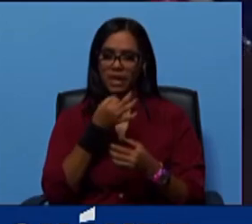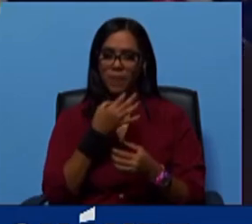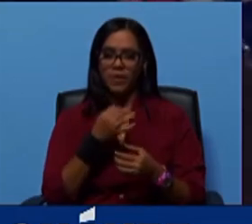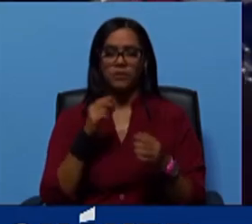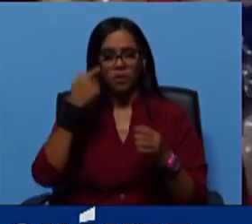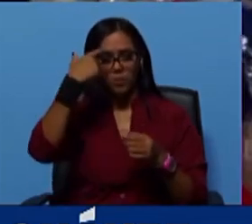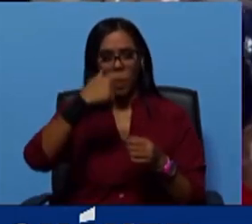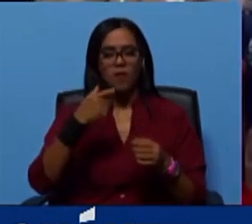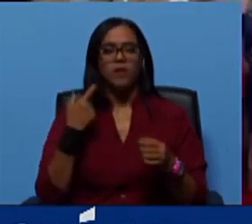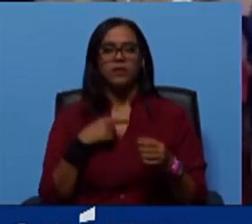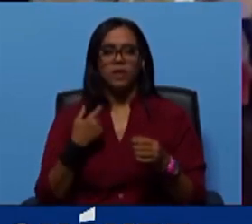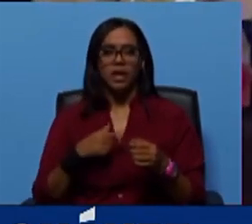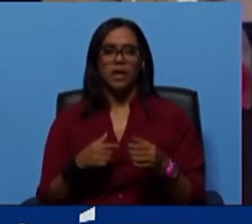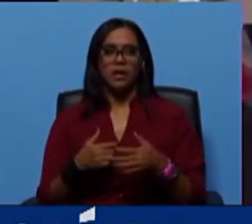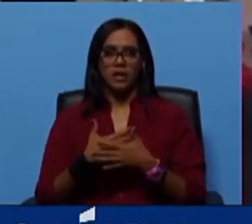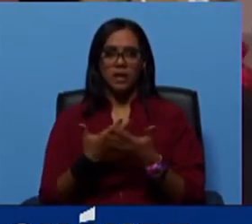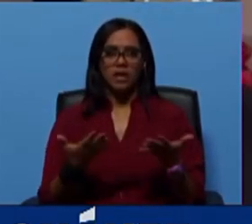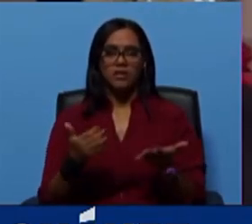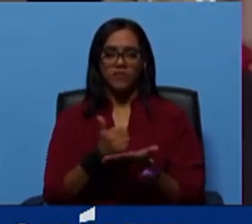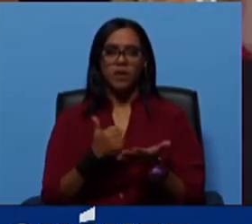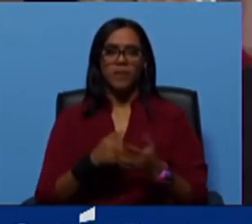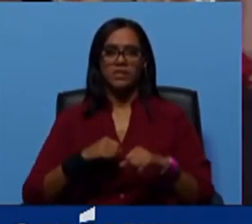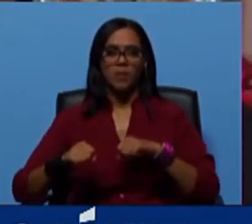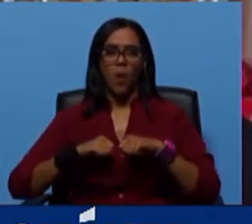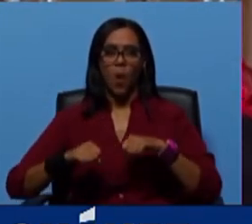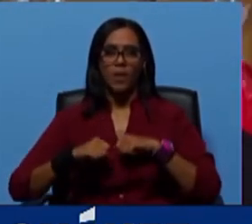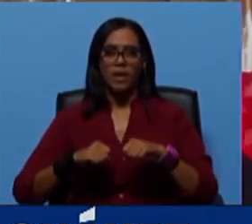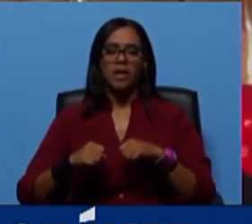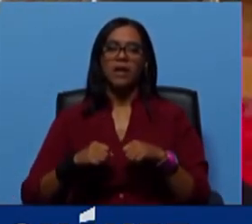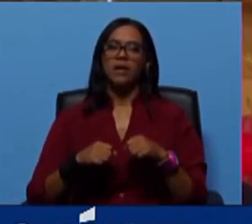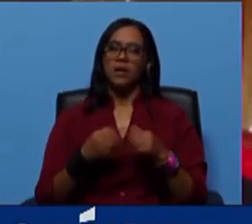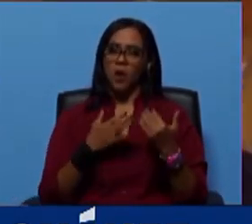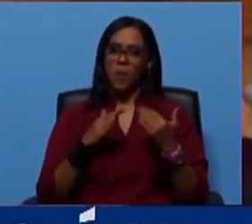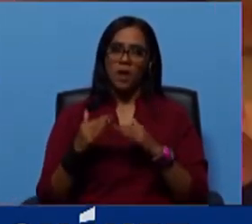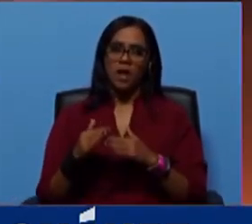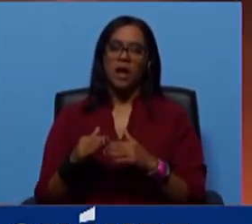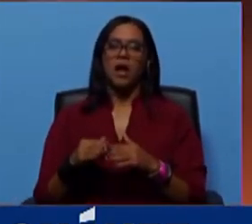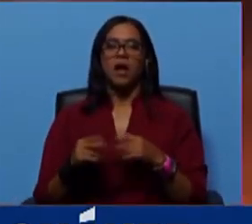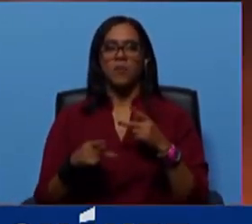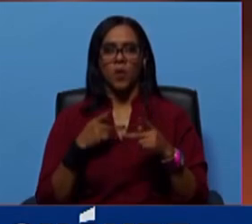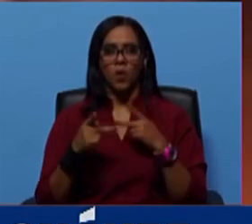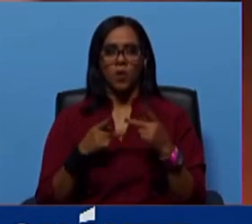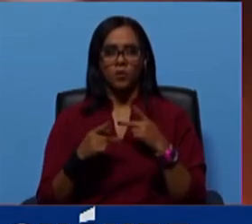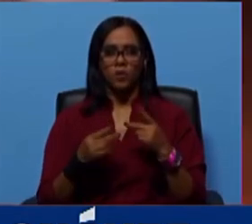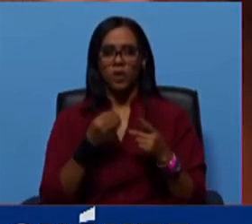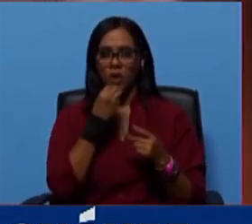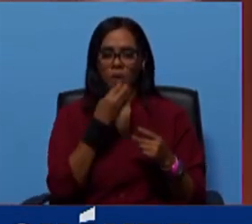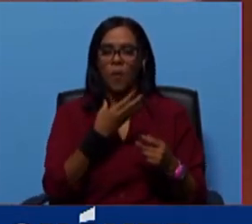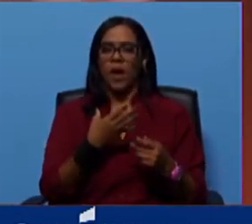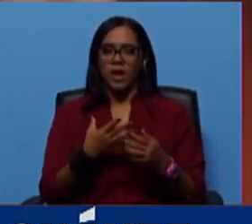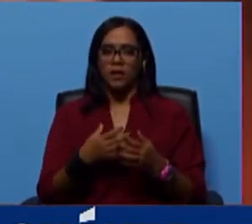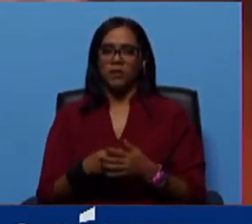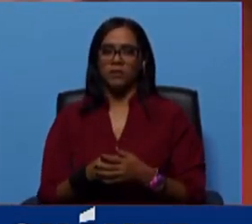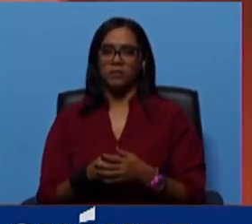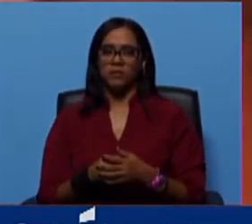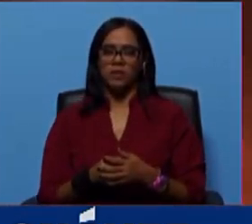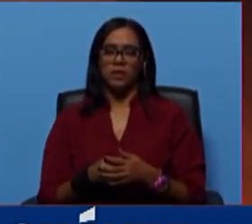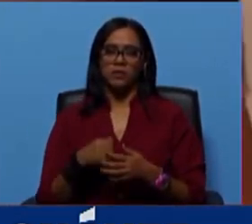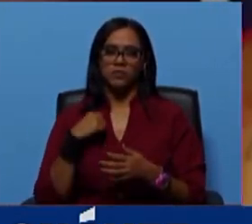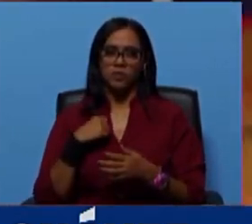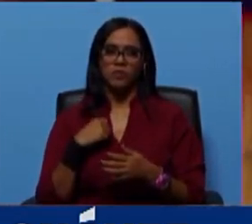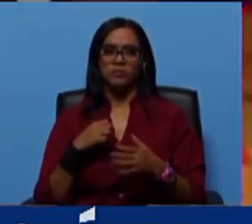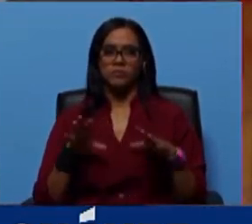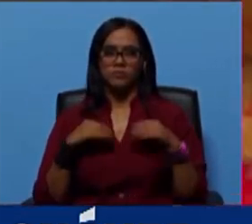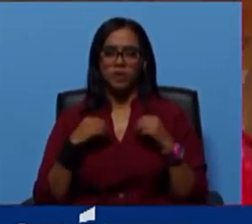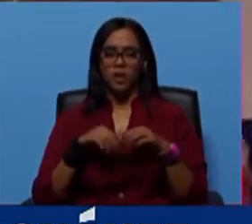pueblo tenga acceso en esas farmacias móviles dentro de tu comunidad al producto de calidad, a productos que son además reconocidos